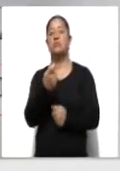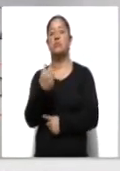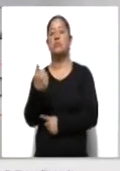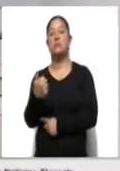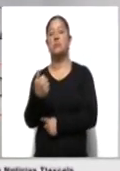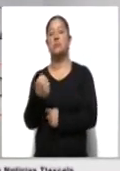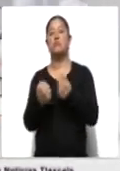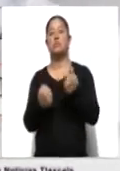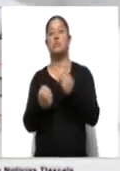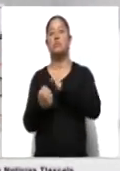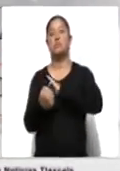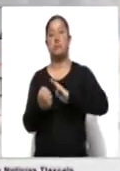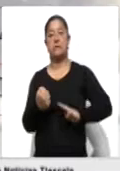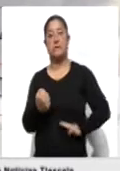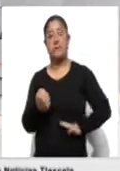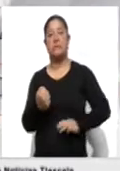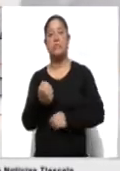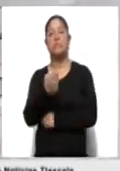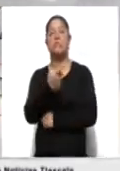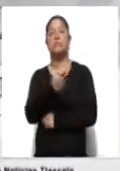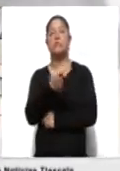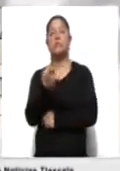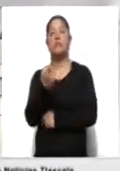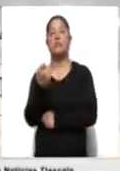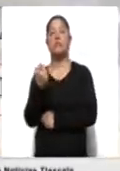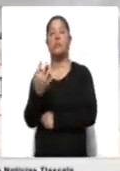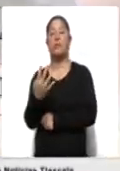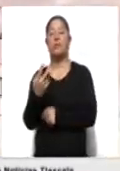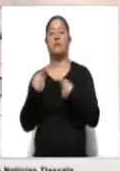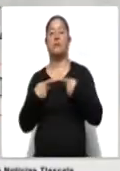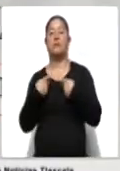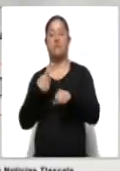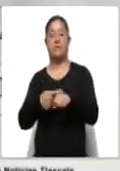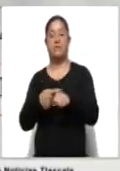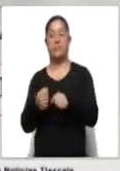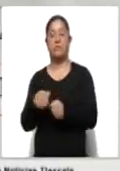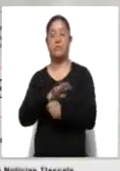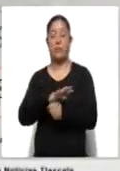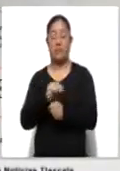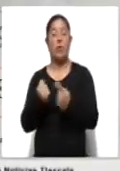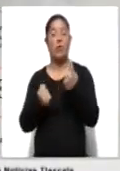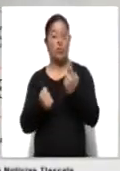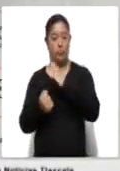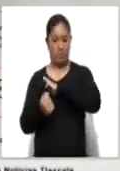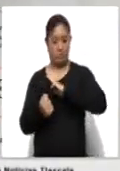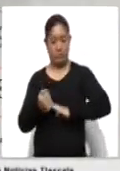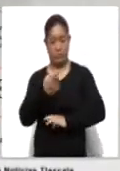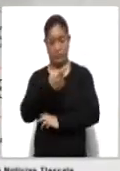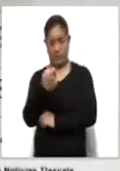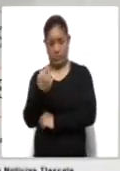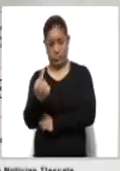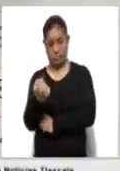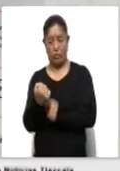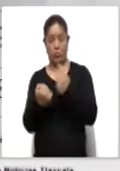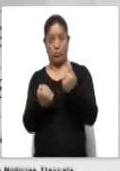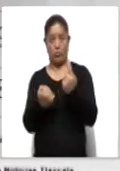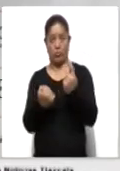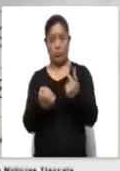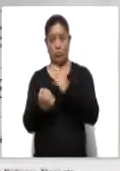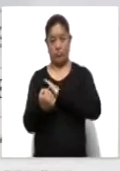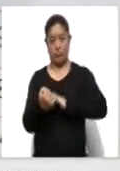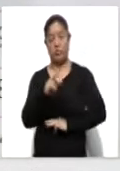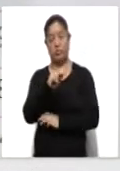Terrenate 108, Ayometla 106, Hueyotlipan 104, Tetlanocan 101, Ixtenco y Acuamanala